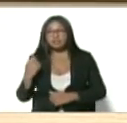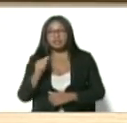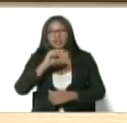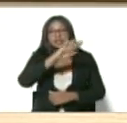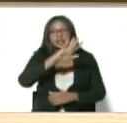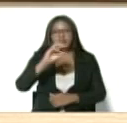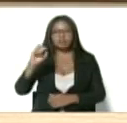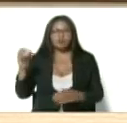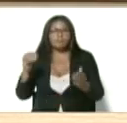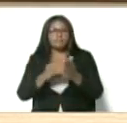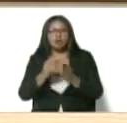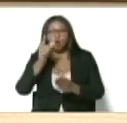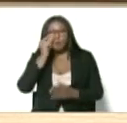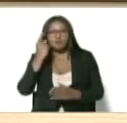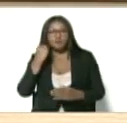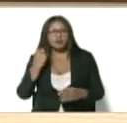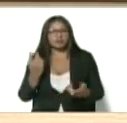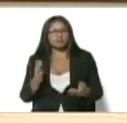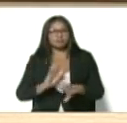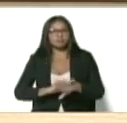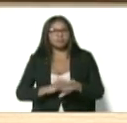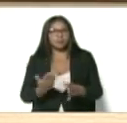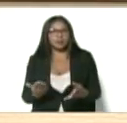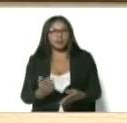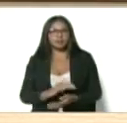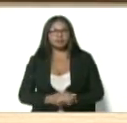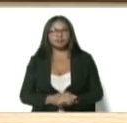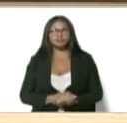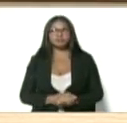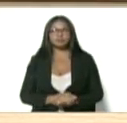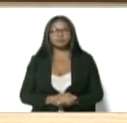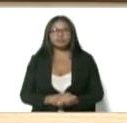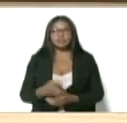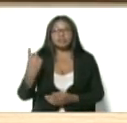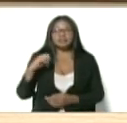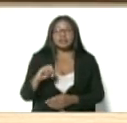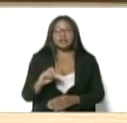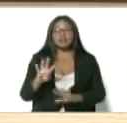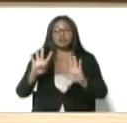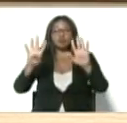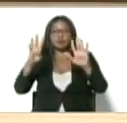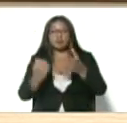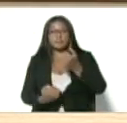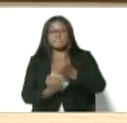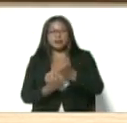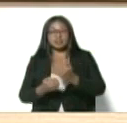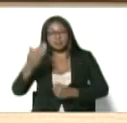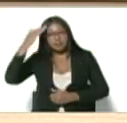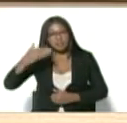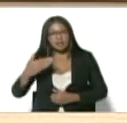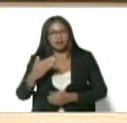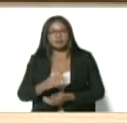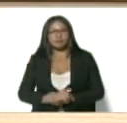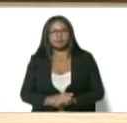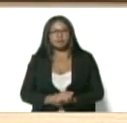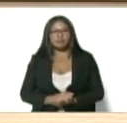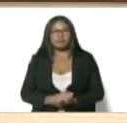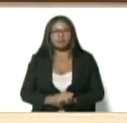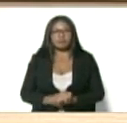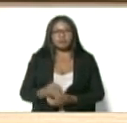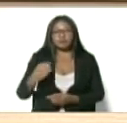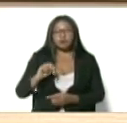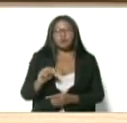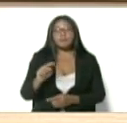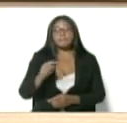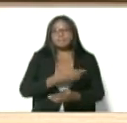mil hombres y mujeres verdad si tienen nueve bases militares si le han entregado miles de millones de dólares